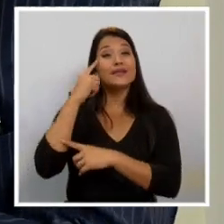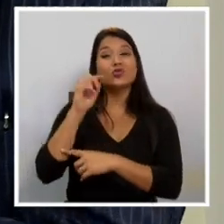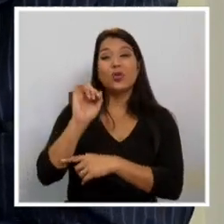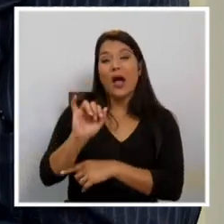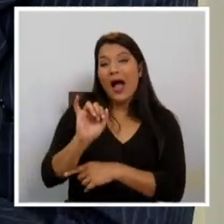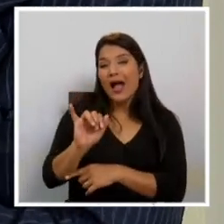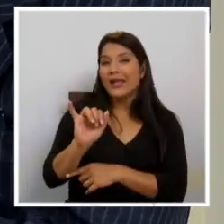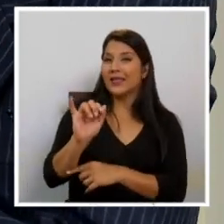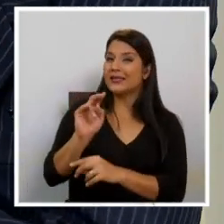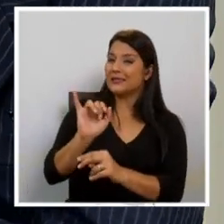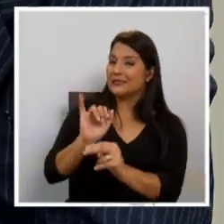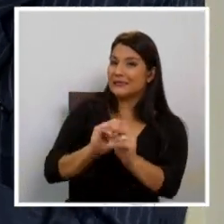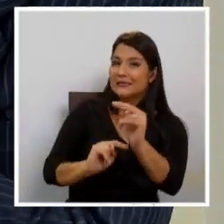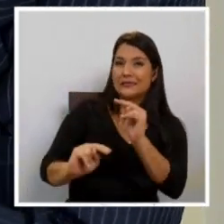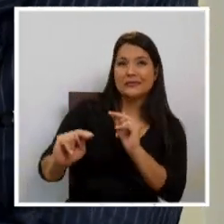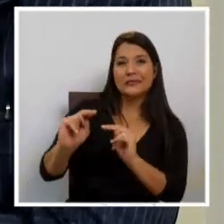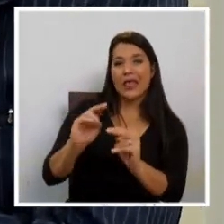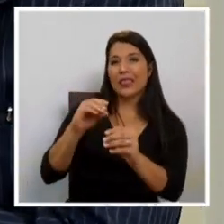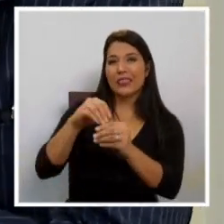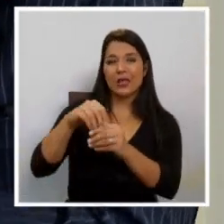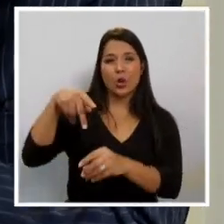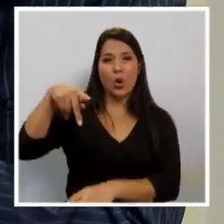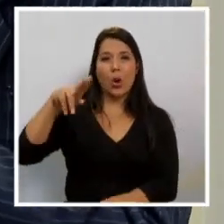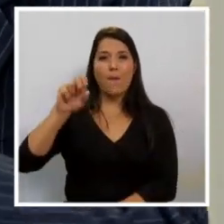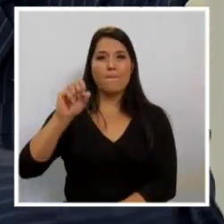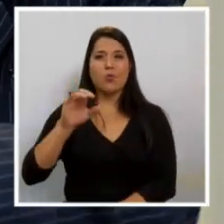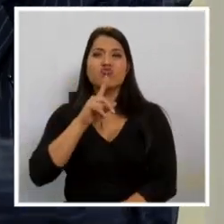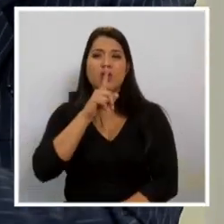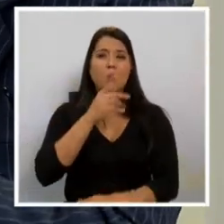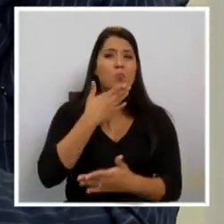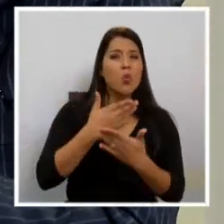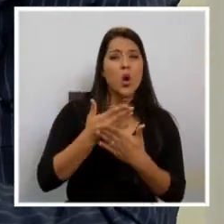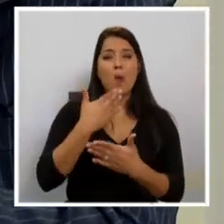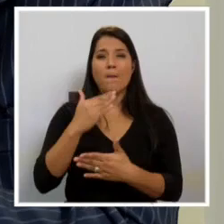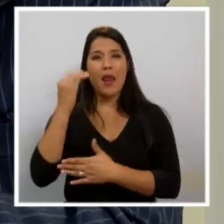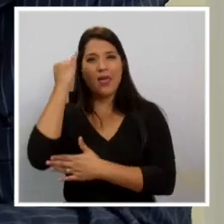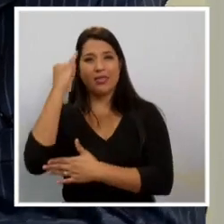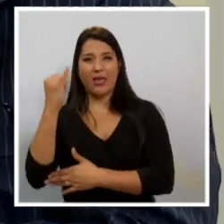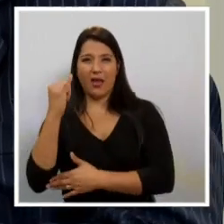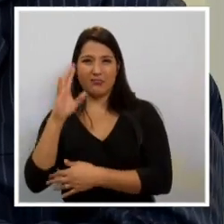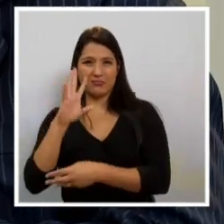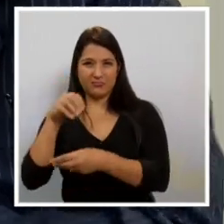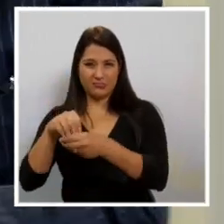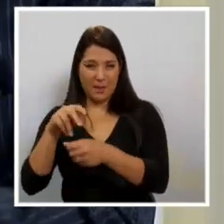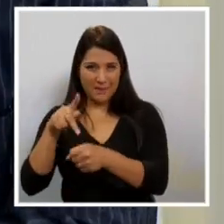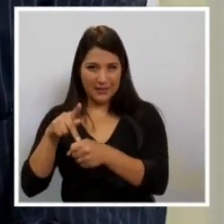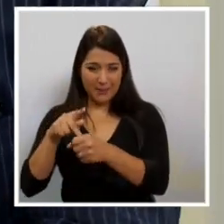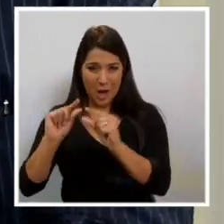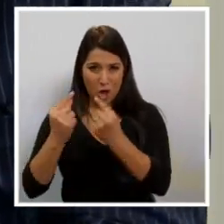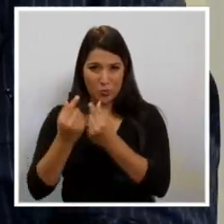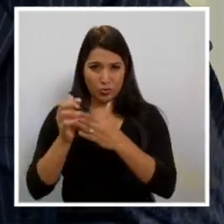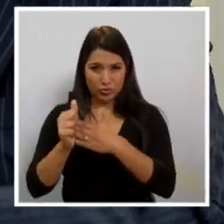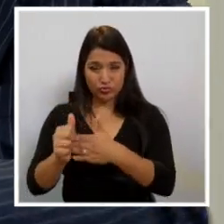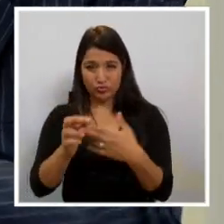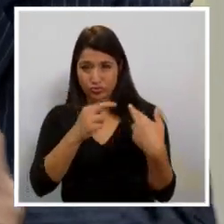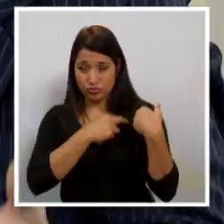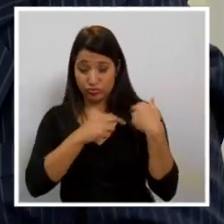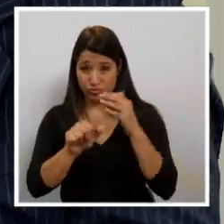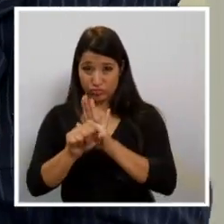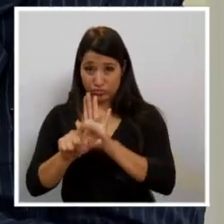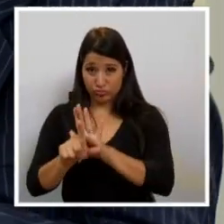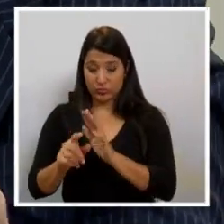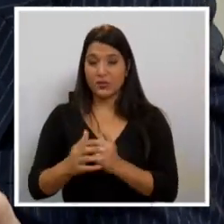encoge al interior del PUS, si conviene o no, y por otro lado, el señor presidente y